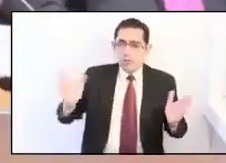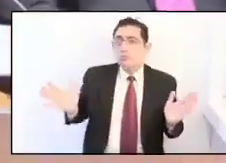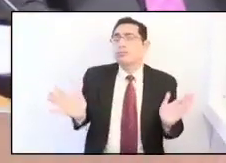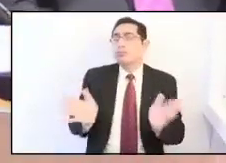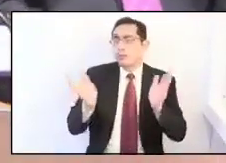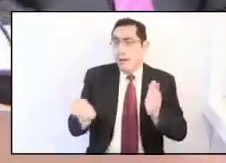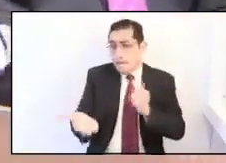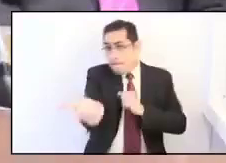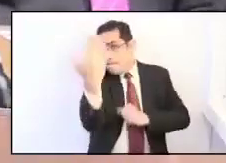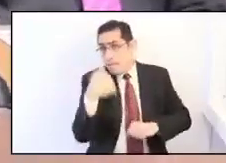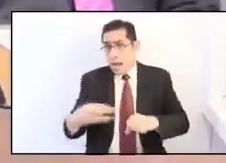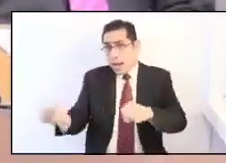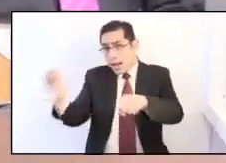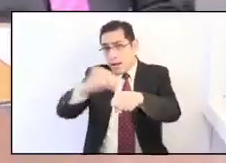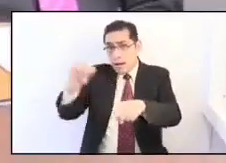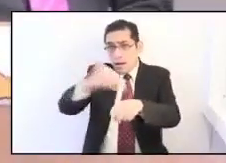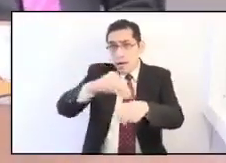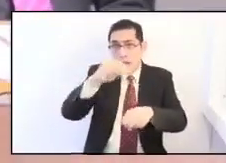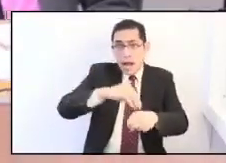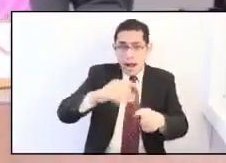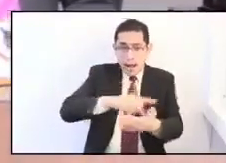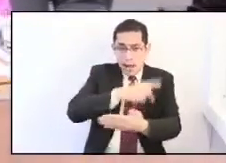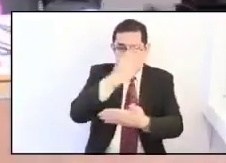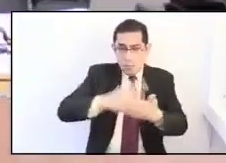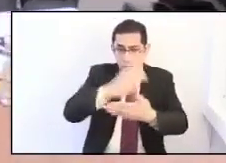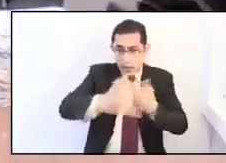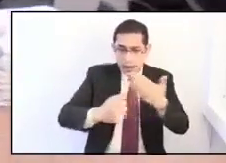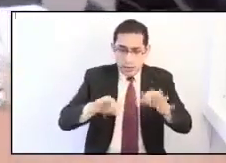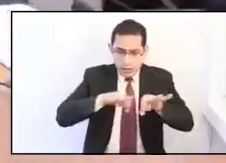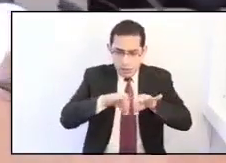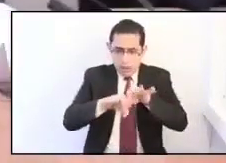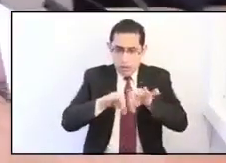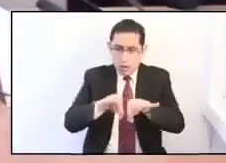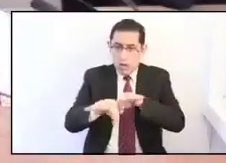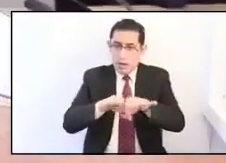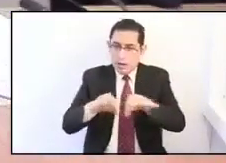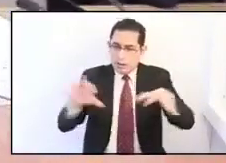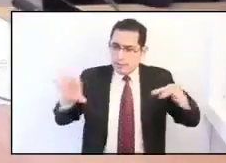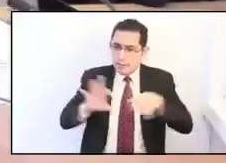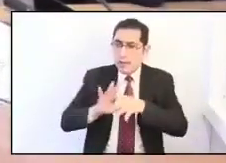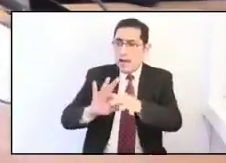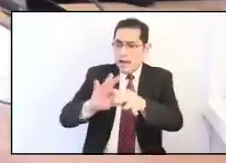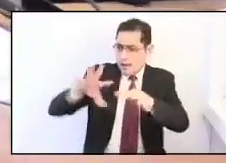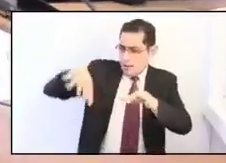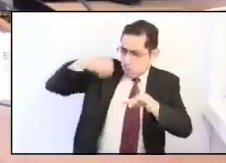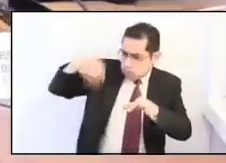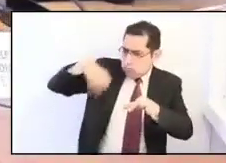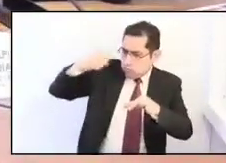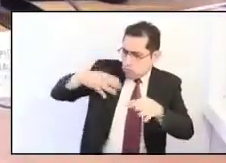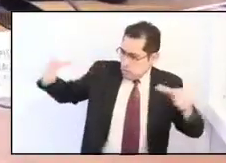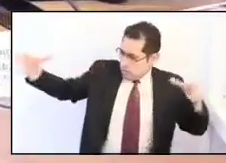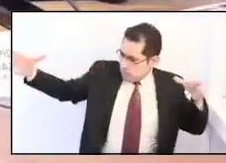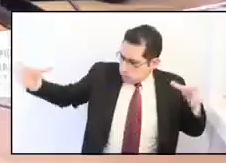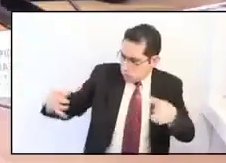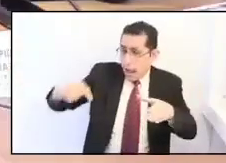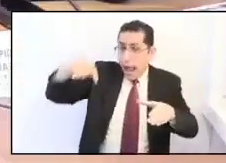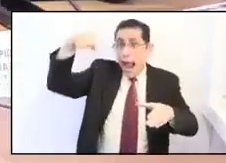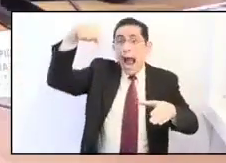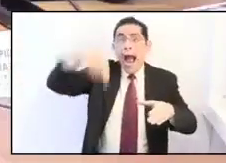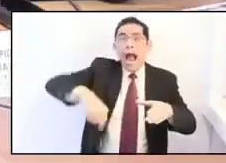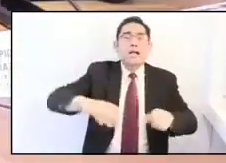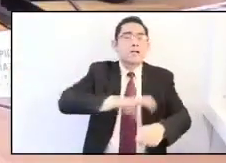sumen a las acciones presentadas en este plan de trabajo, ya que con la suma de esfuerzos lograremos asegurar que desde este poder